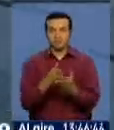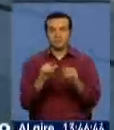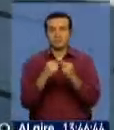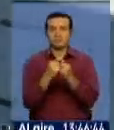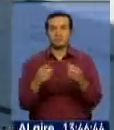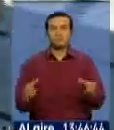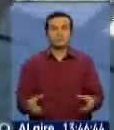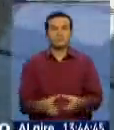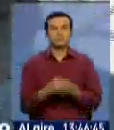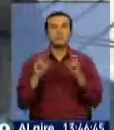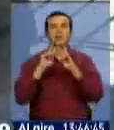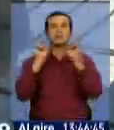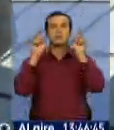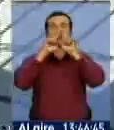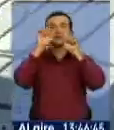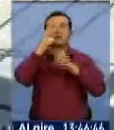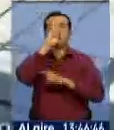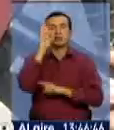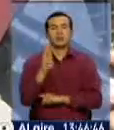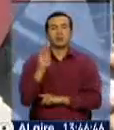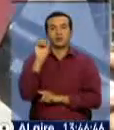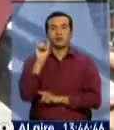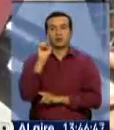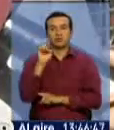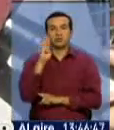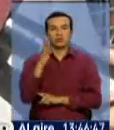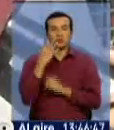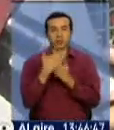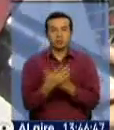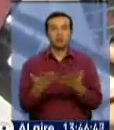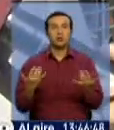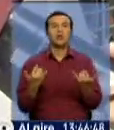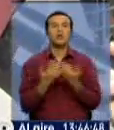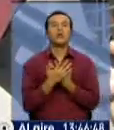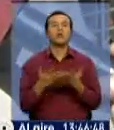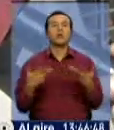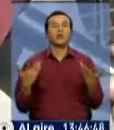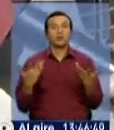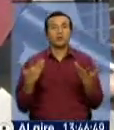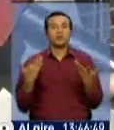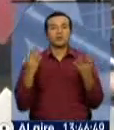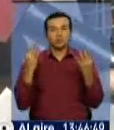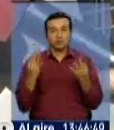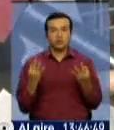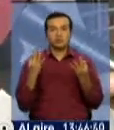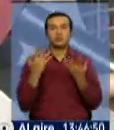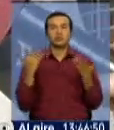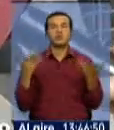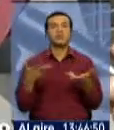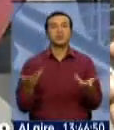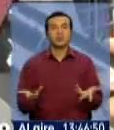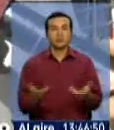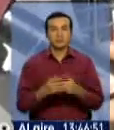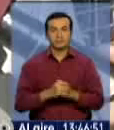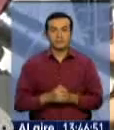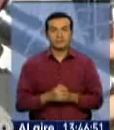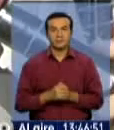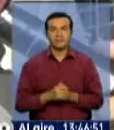asociación ilícita en el caso Odebrecht. Y estamos aquí justamente para cerciorarnos de